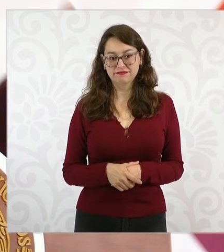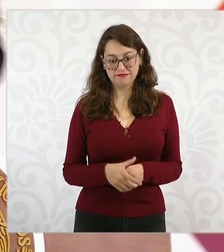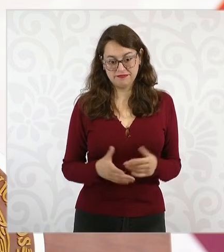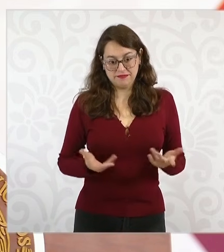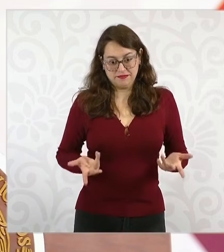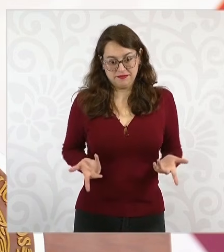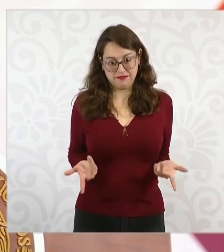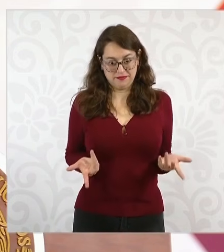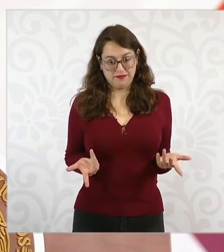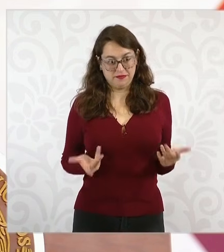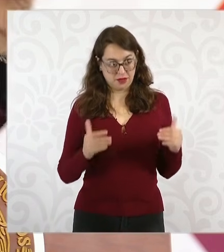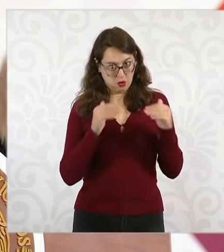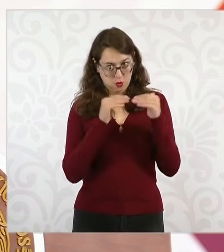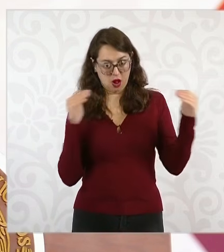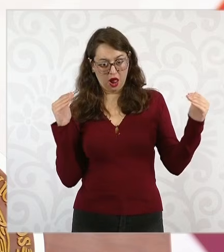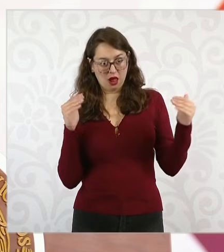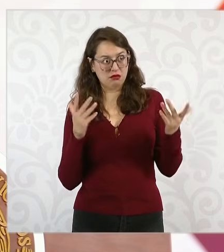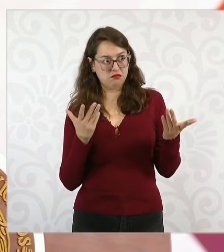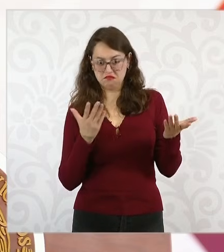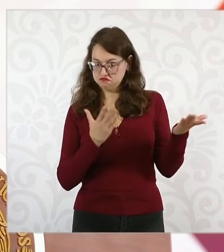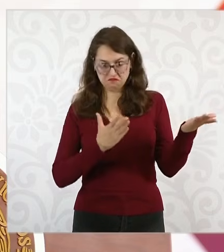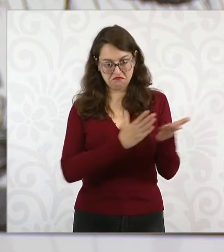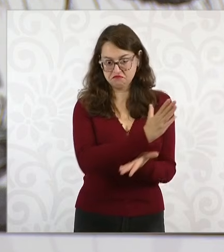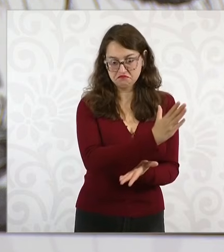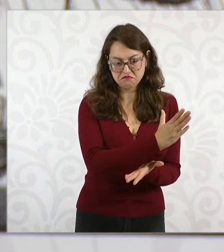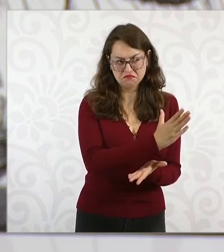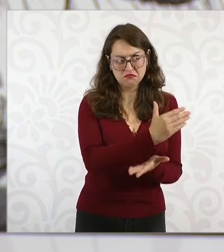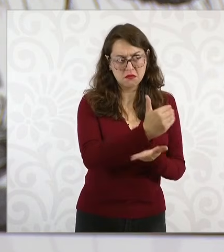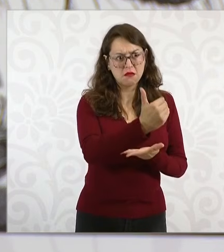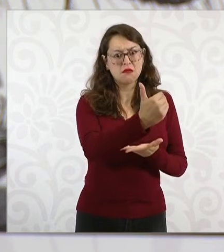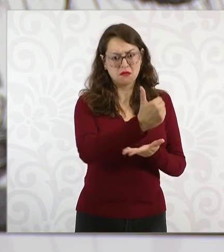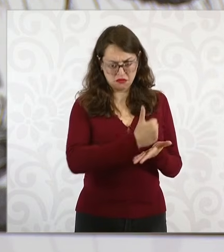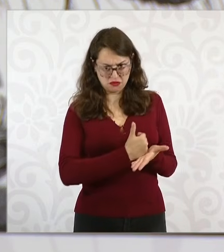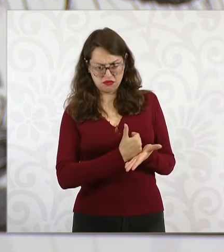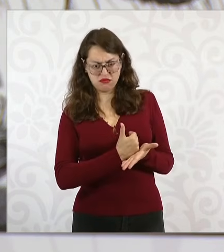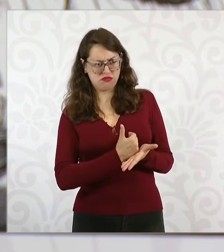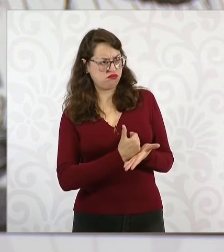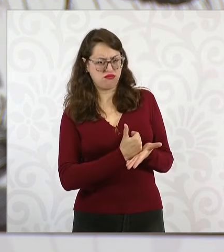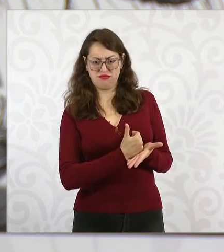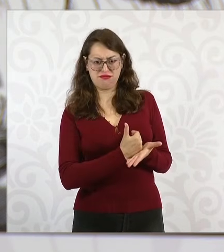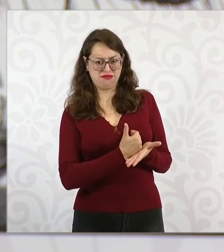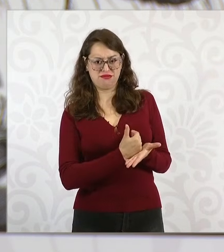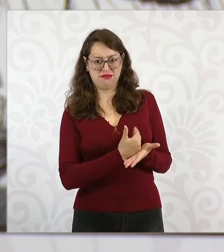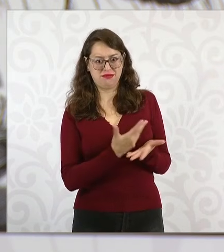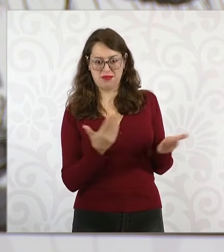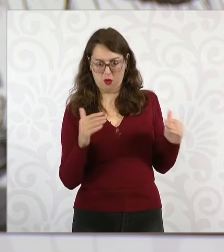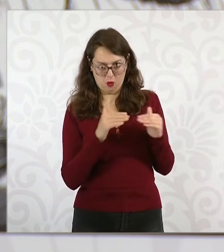Porque somos países iguales, naciones que nos vemos como iguales.